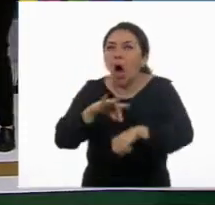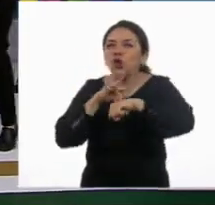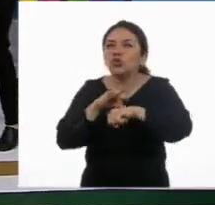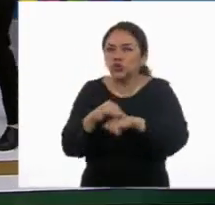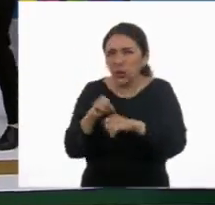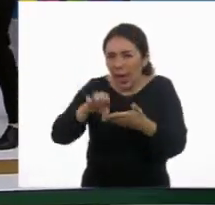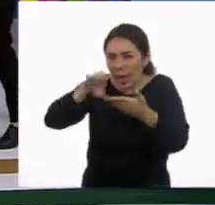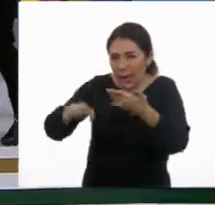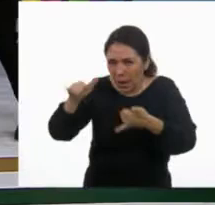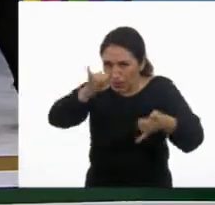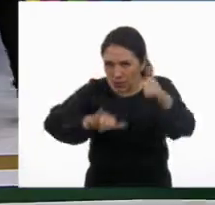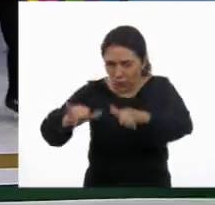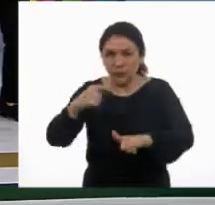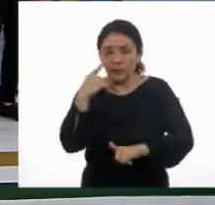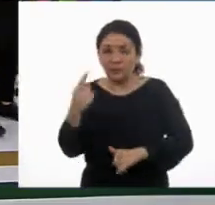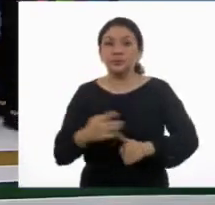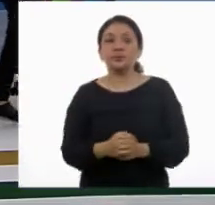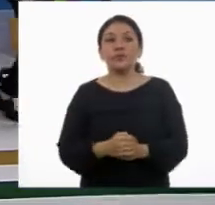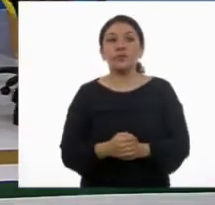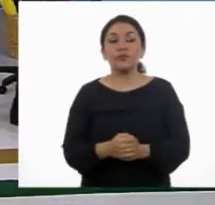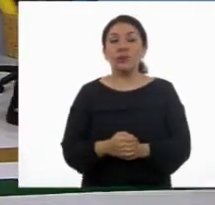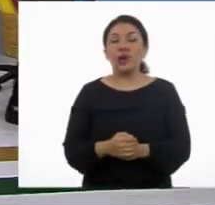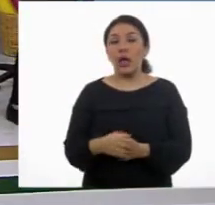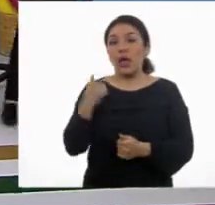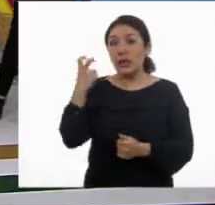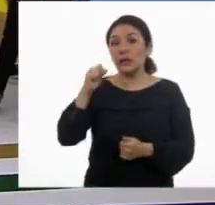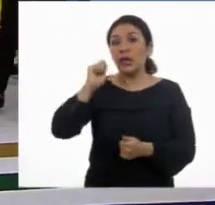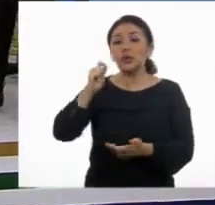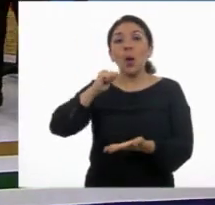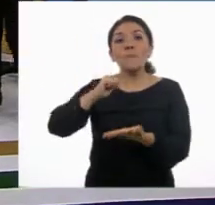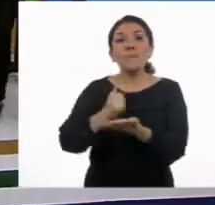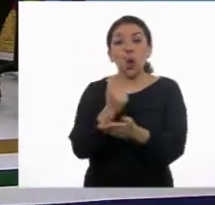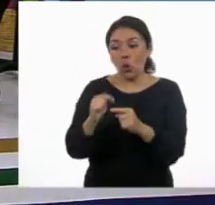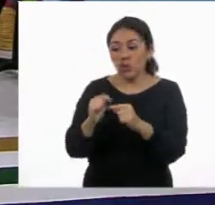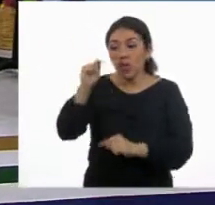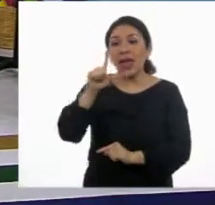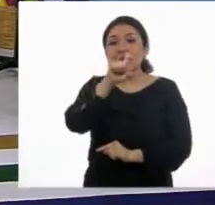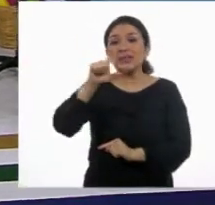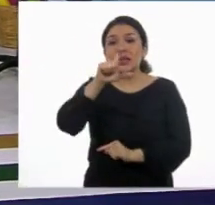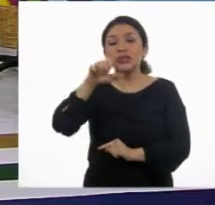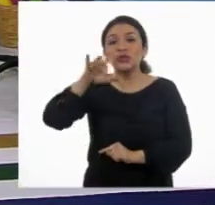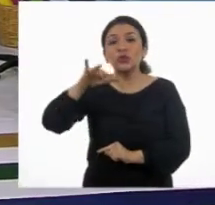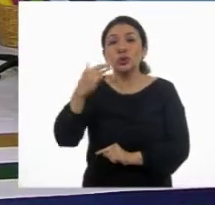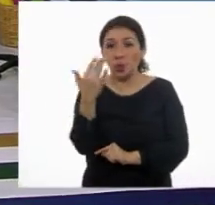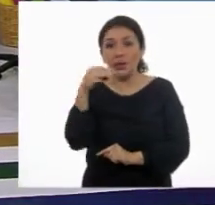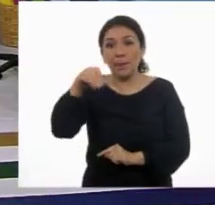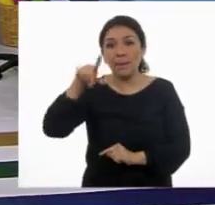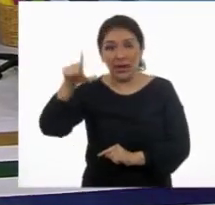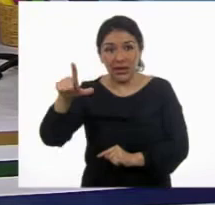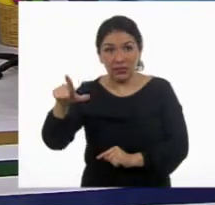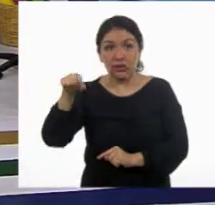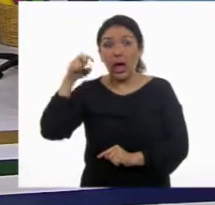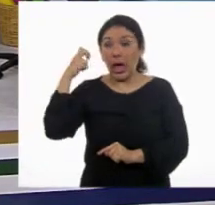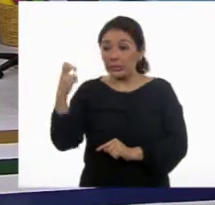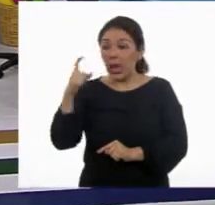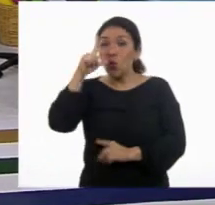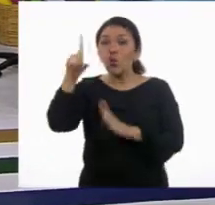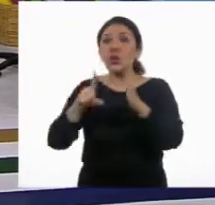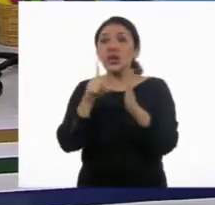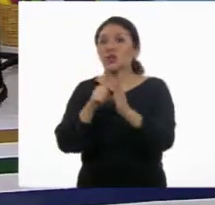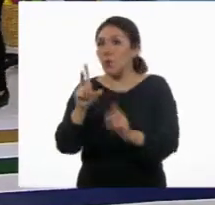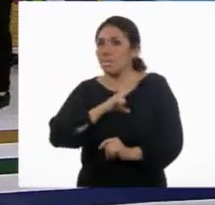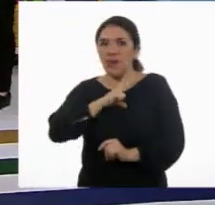botellas, ¿no? A ver. Muy bien. Aquí está tu botella de 750 perfecto mililitros y tenemos que vaciar esta, porque esta no es de